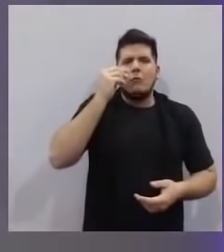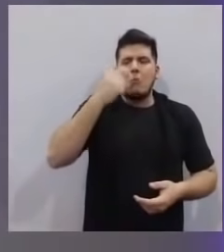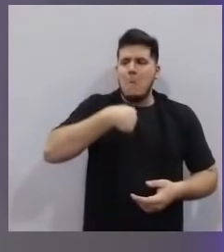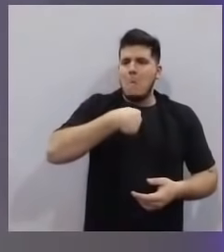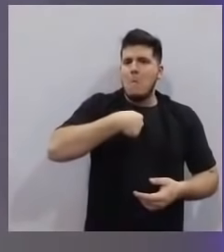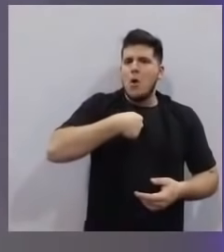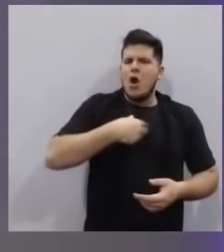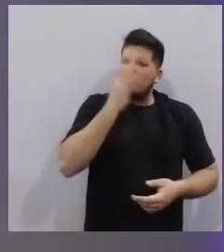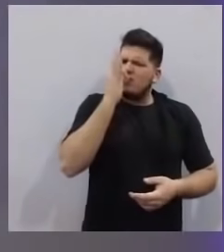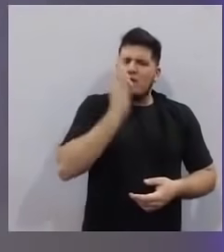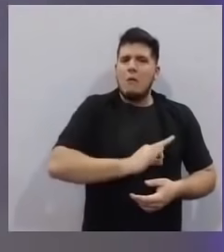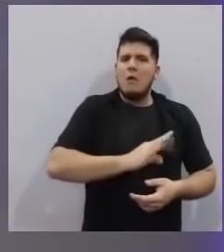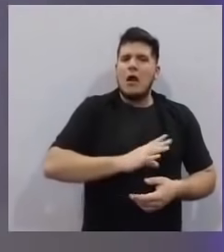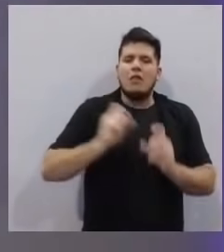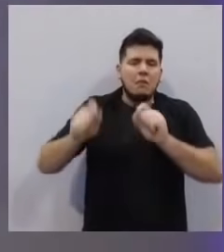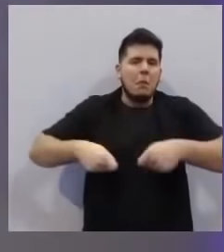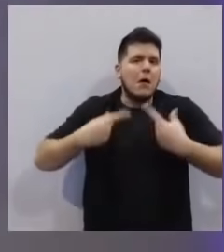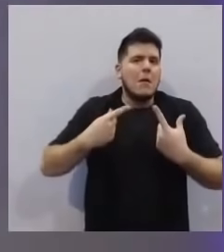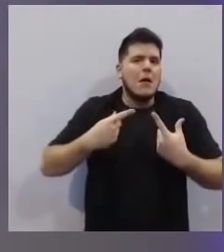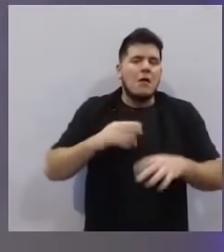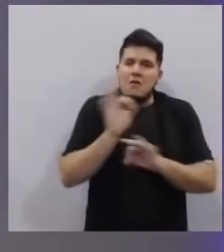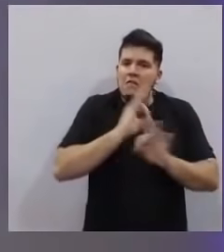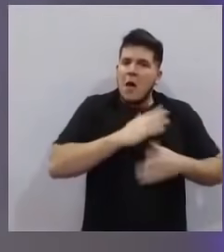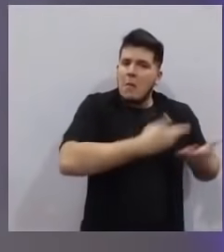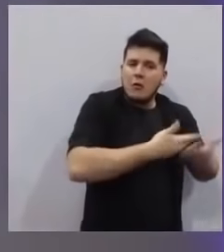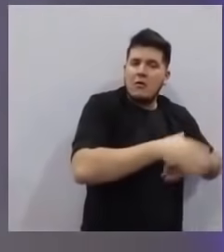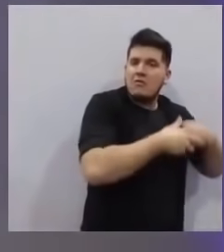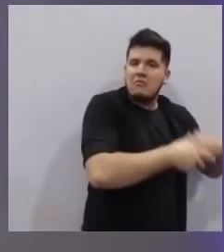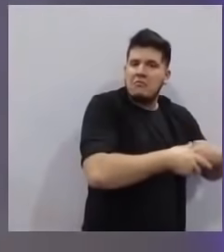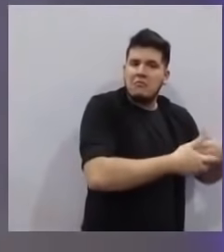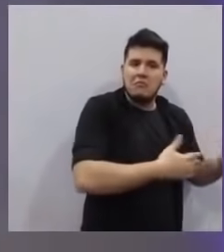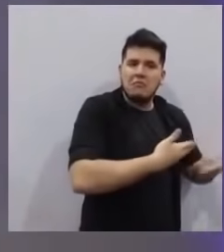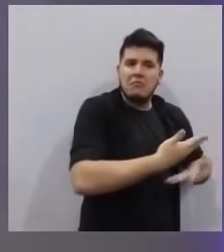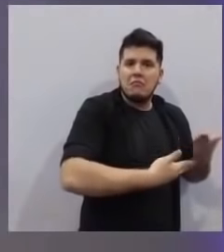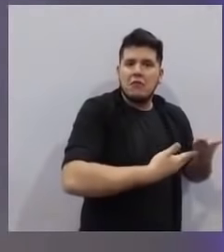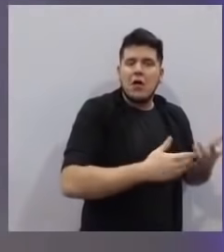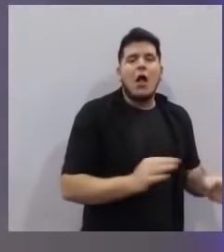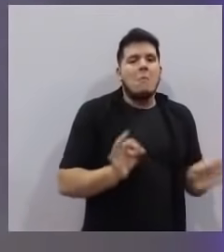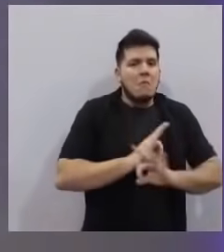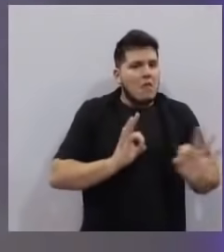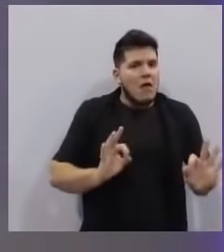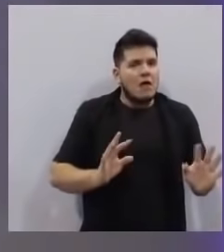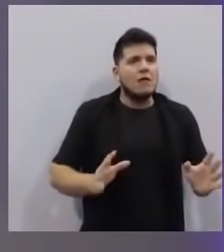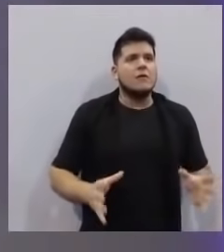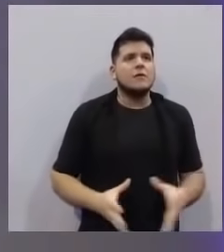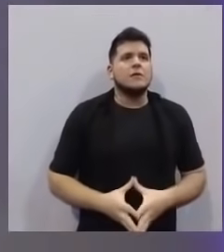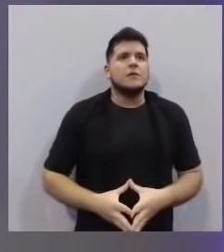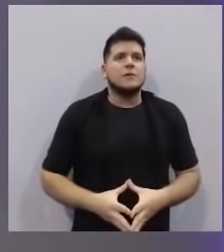versículo 30 y uno el padre le dijo hijo